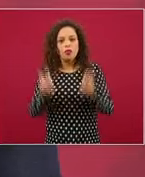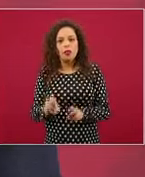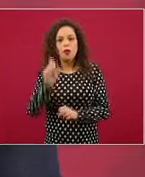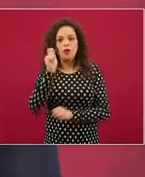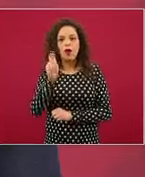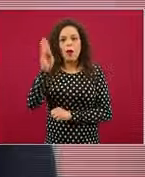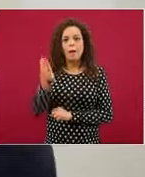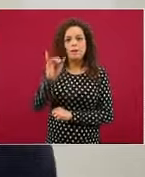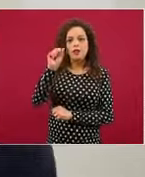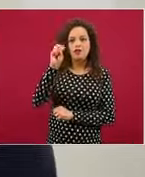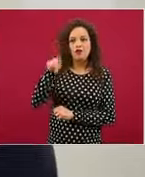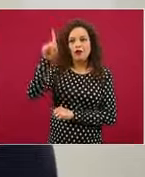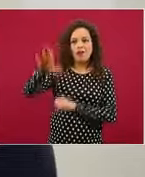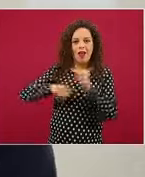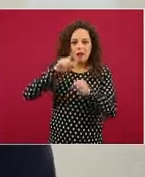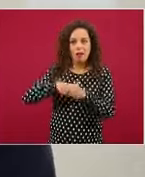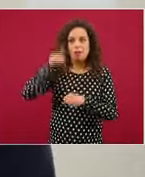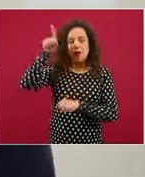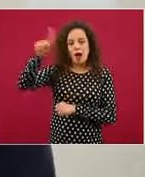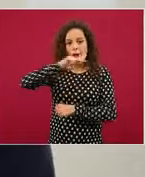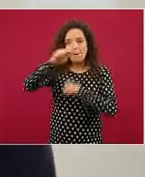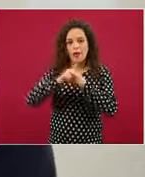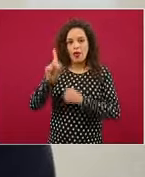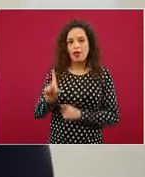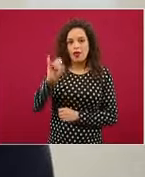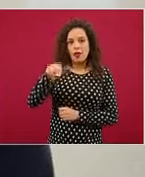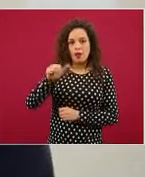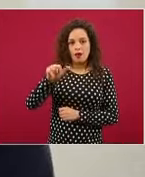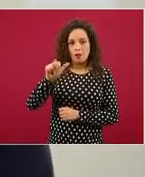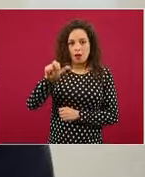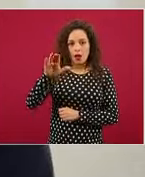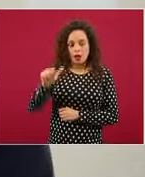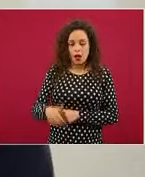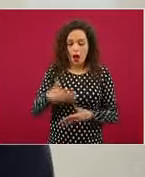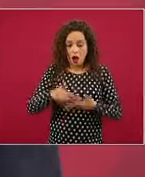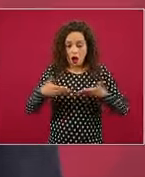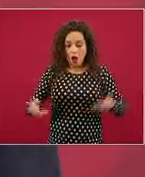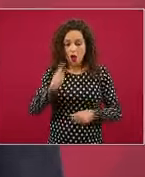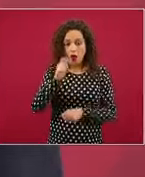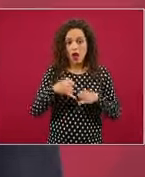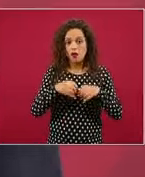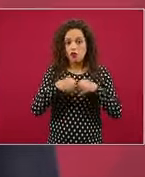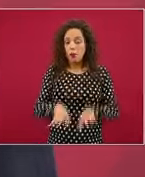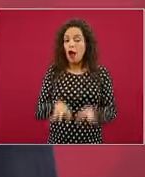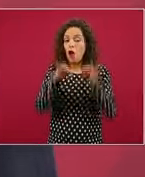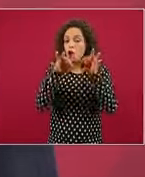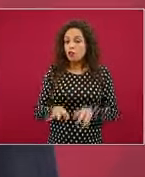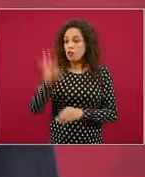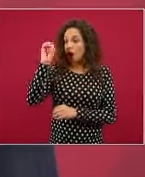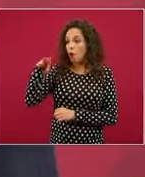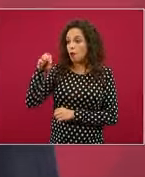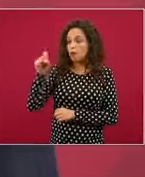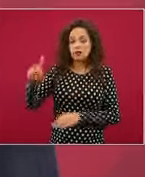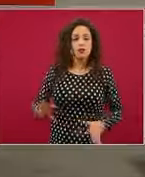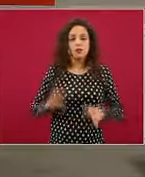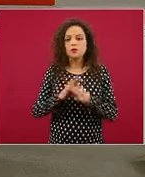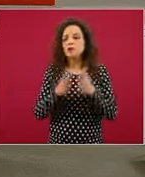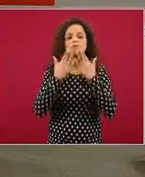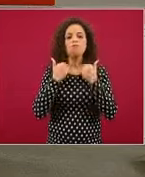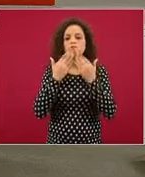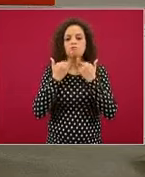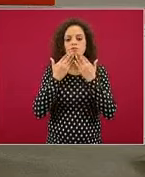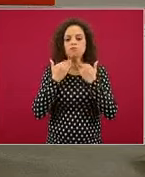bisones en Dinamarca. Por lo menos hasta el momento de hoy que tenemos información oficial de la OMS, no hay ningún tipo de esta asociación o cambio. Entonces, por